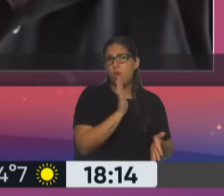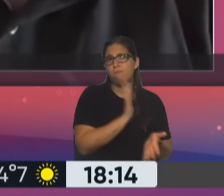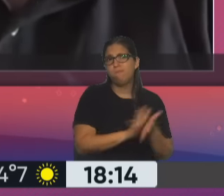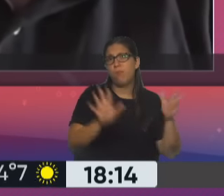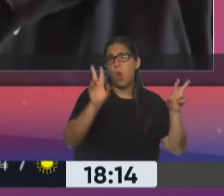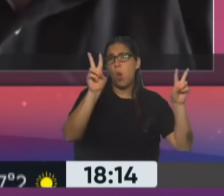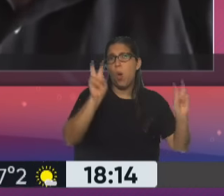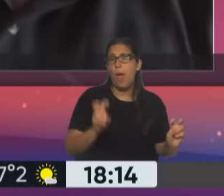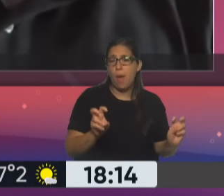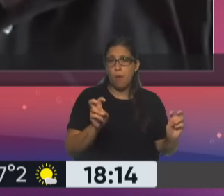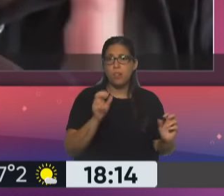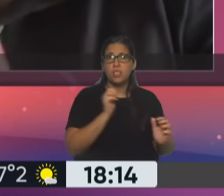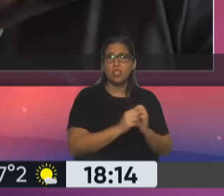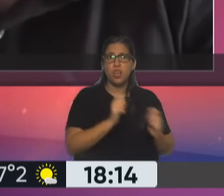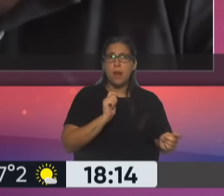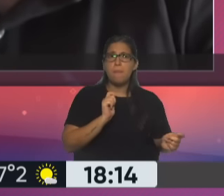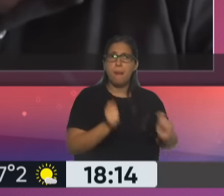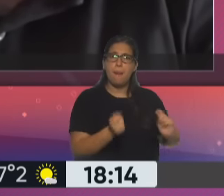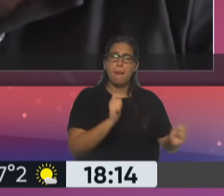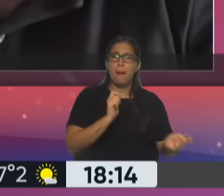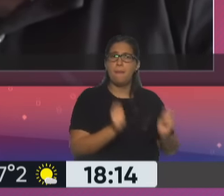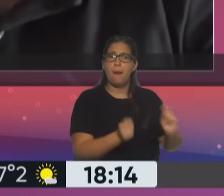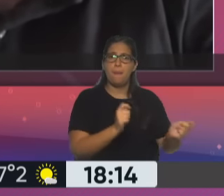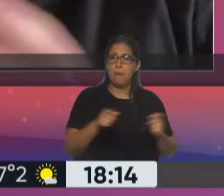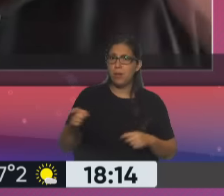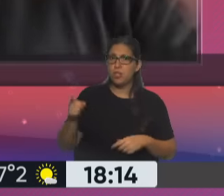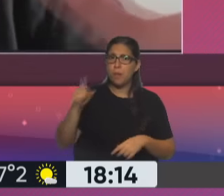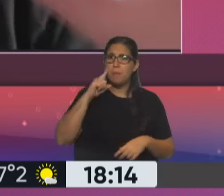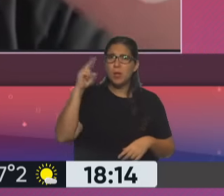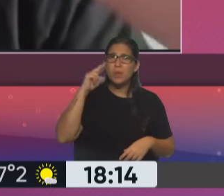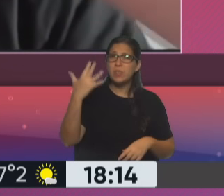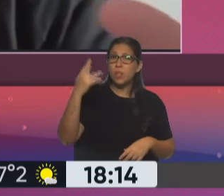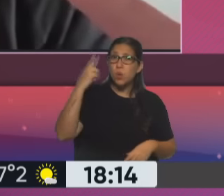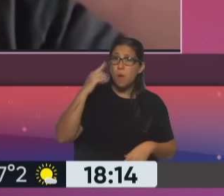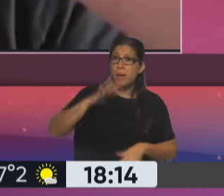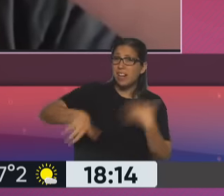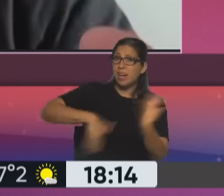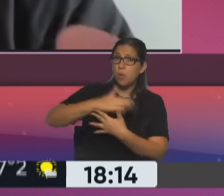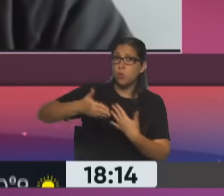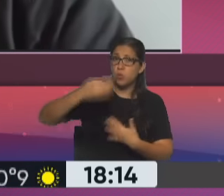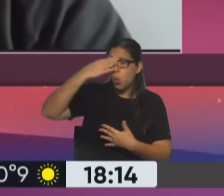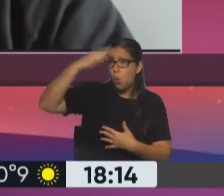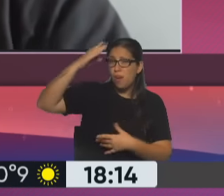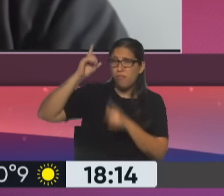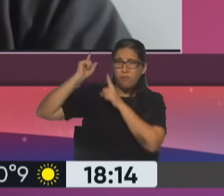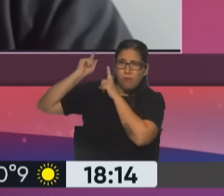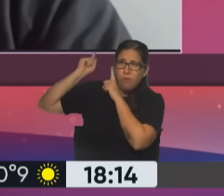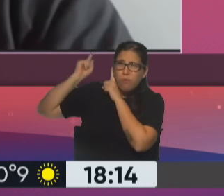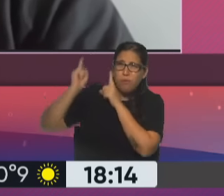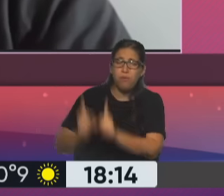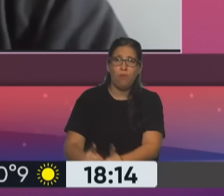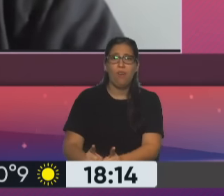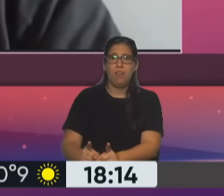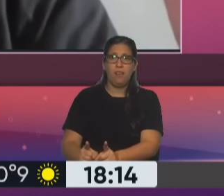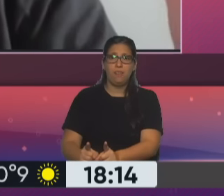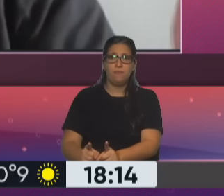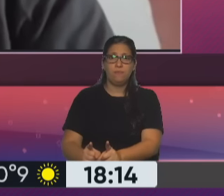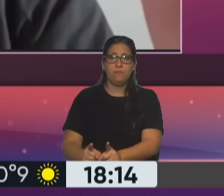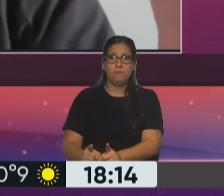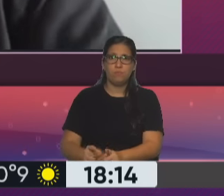que fue cambiando su historia, sino que esto viene desde la Revolución Cubana del 59. E incluso digo algo para que llama la